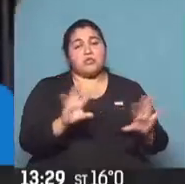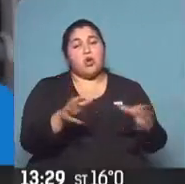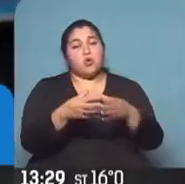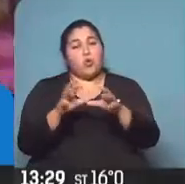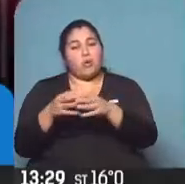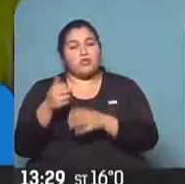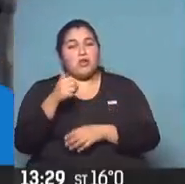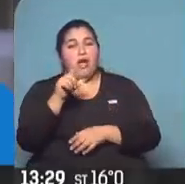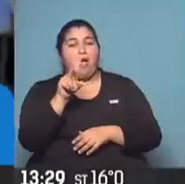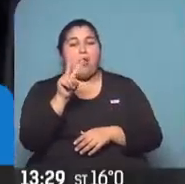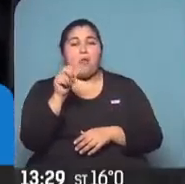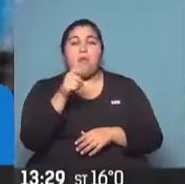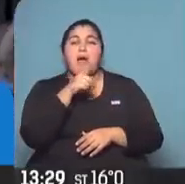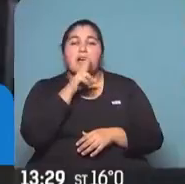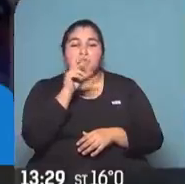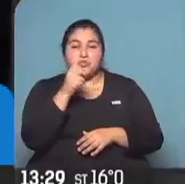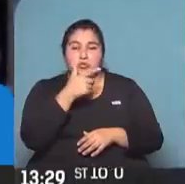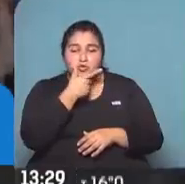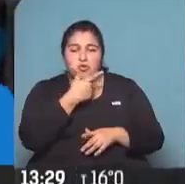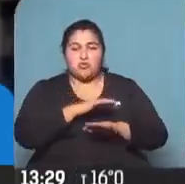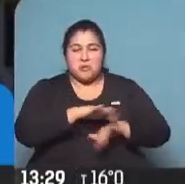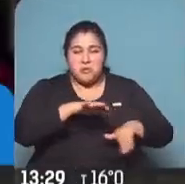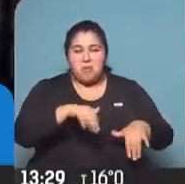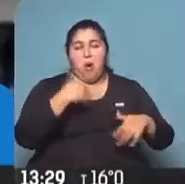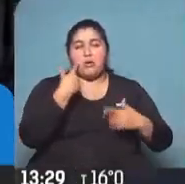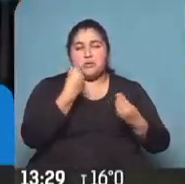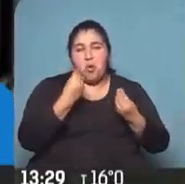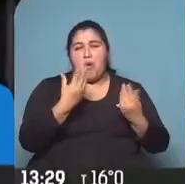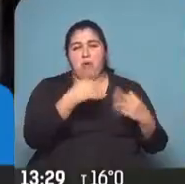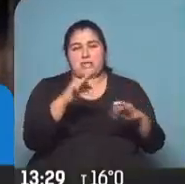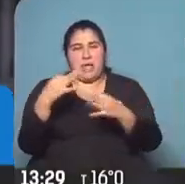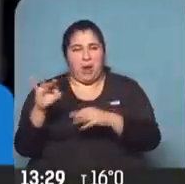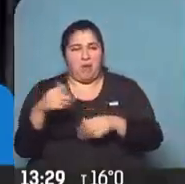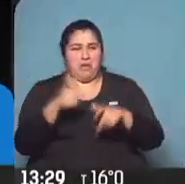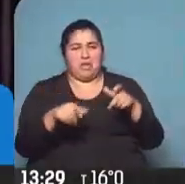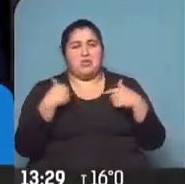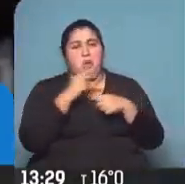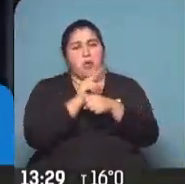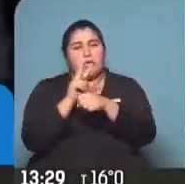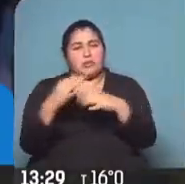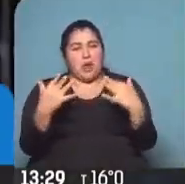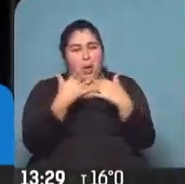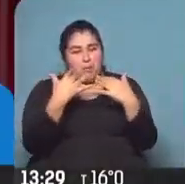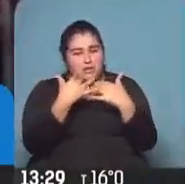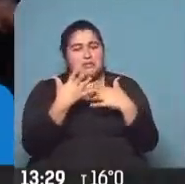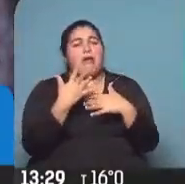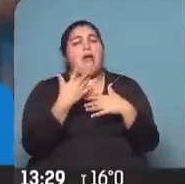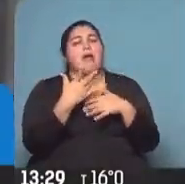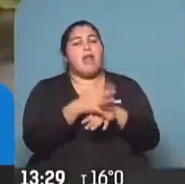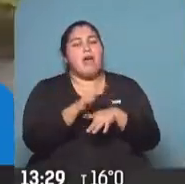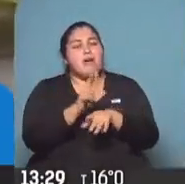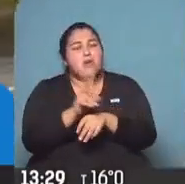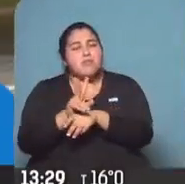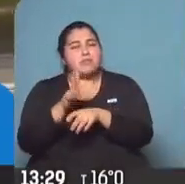albatros agrupación guardacostas el servicio de salvamento incendio y protección ambiental prefectura de zona río de la